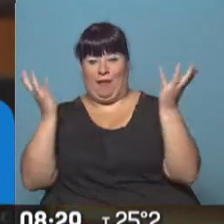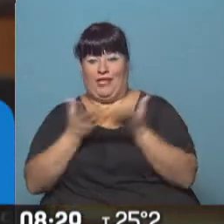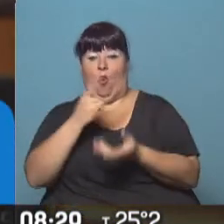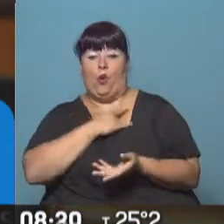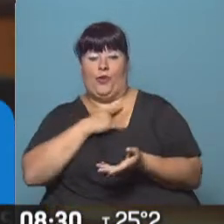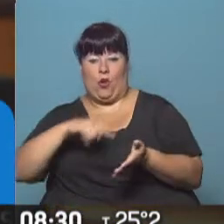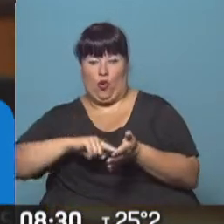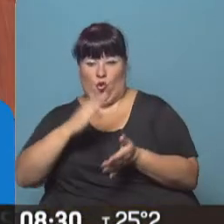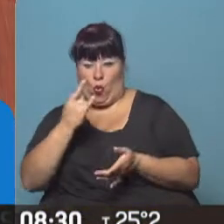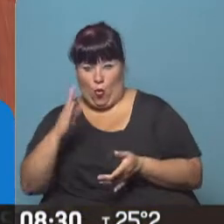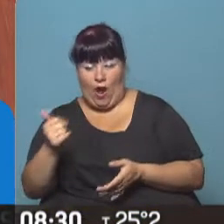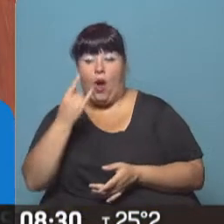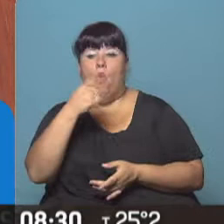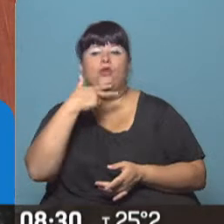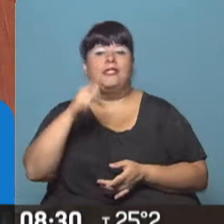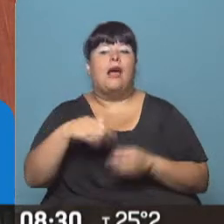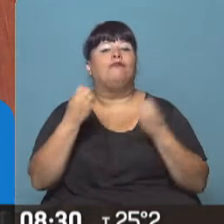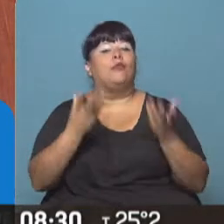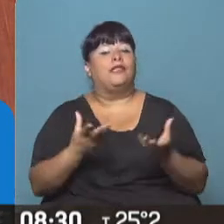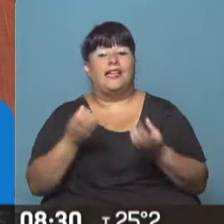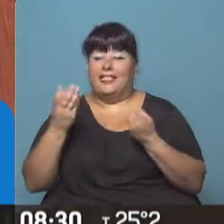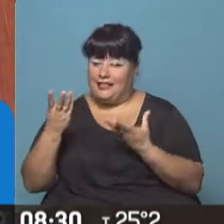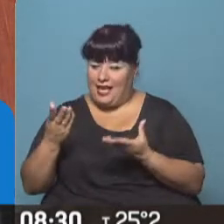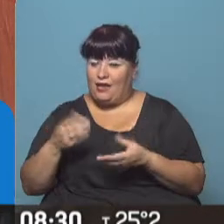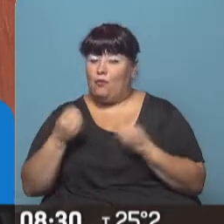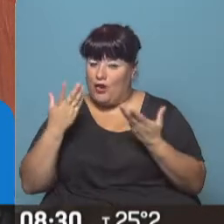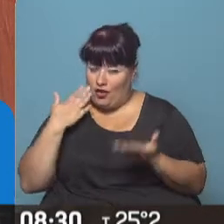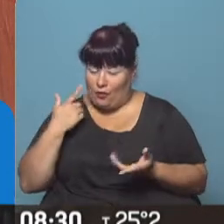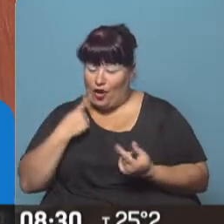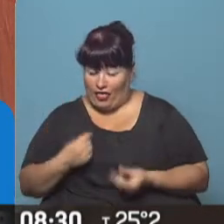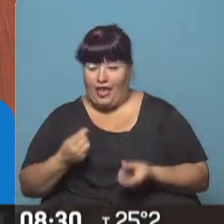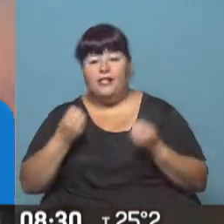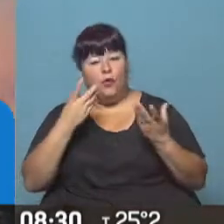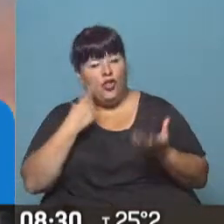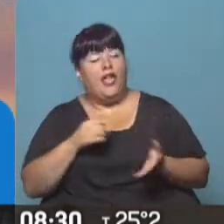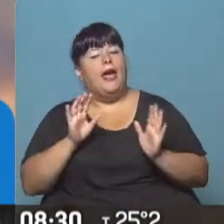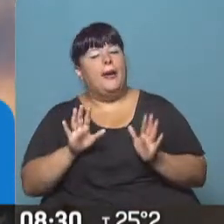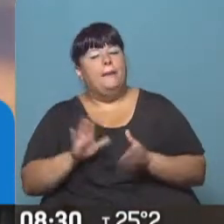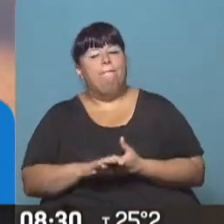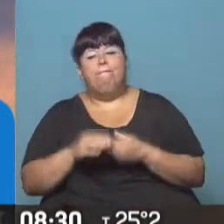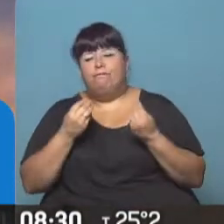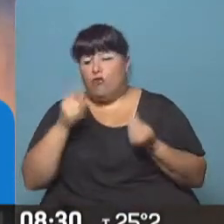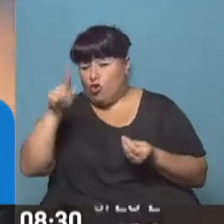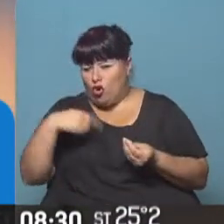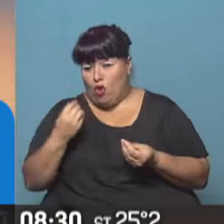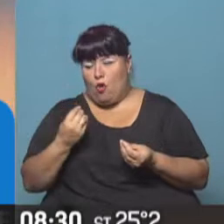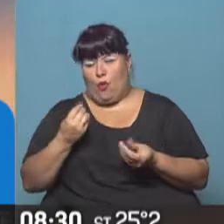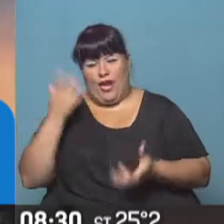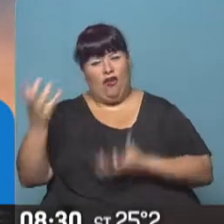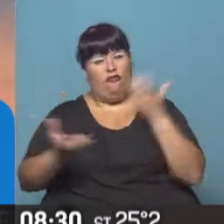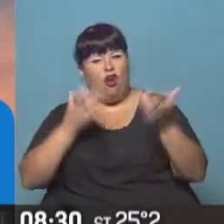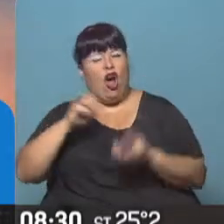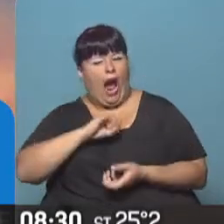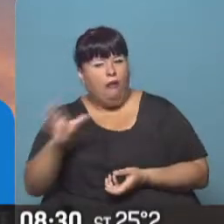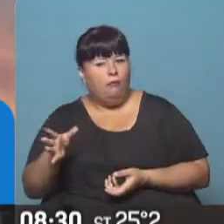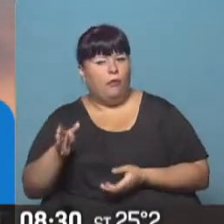universidad de buenos aires y de la unsam porque cómo le va que tal fernando que tan muy buenos días buen día a ver y por qué se quedan los incendios